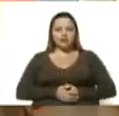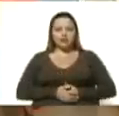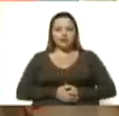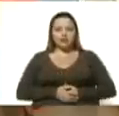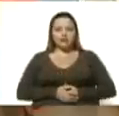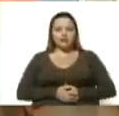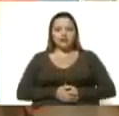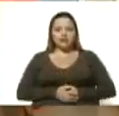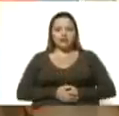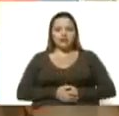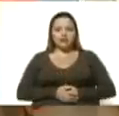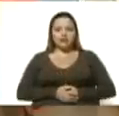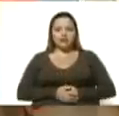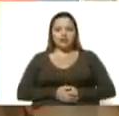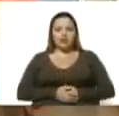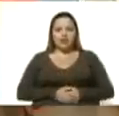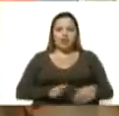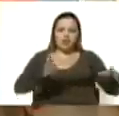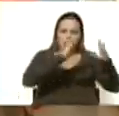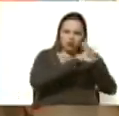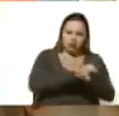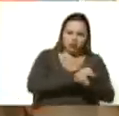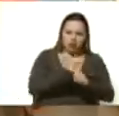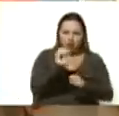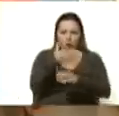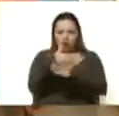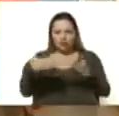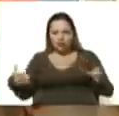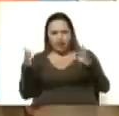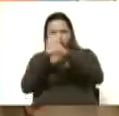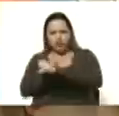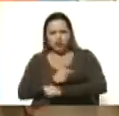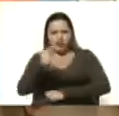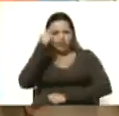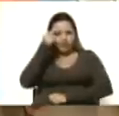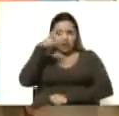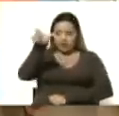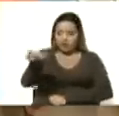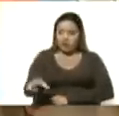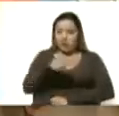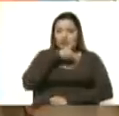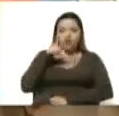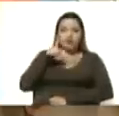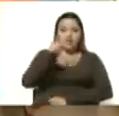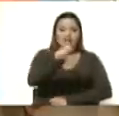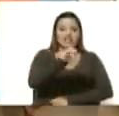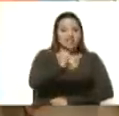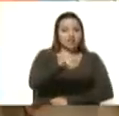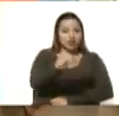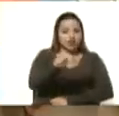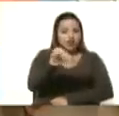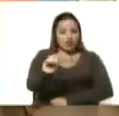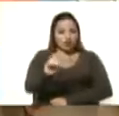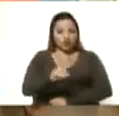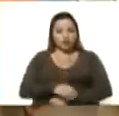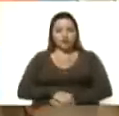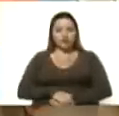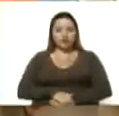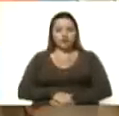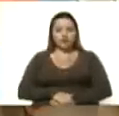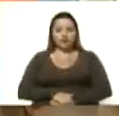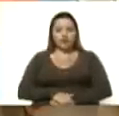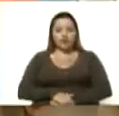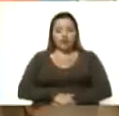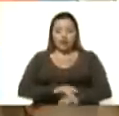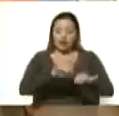entre la noche y medianoche de ese día, a este sujeto Tito Viloria, por lo que, según